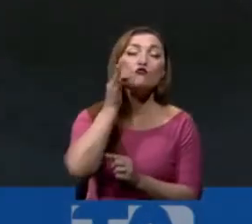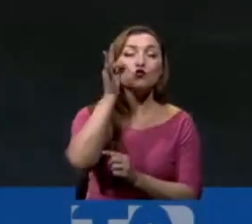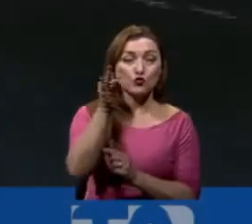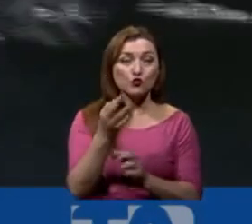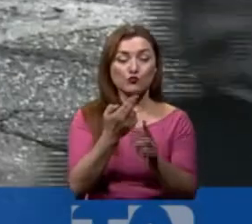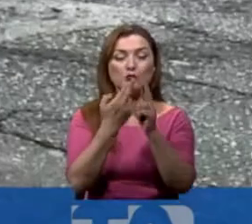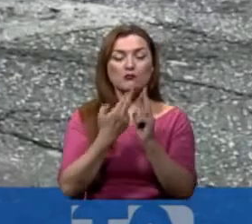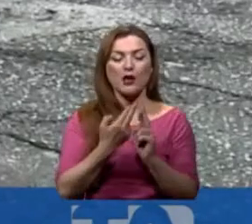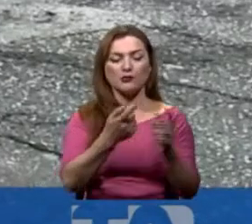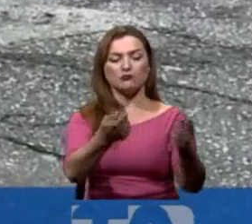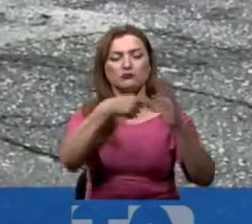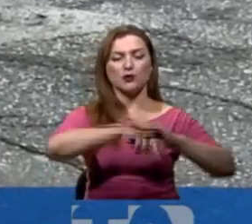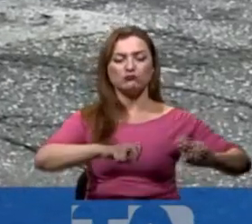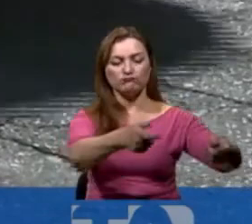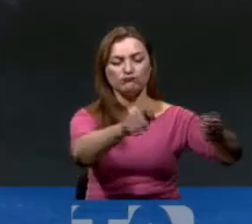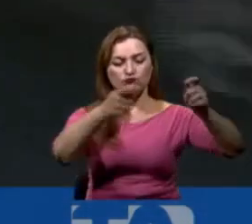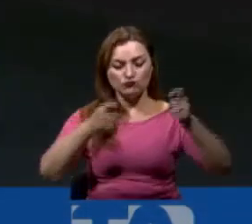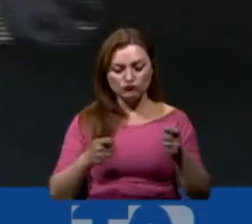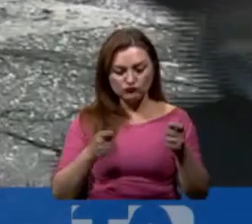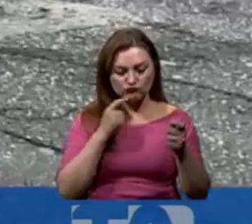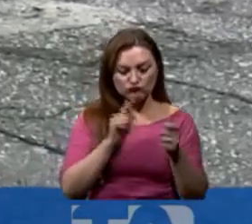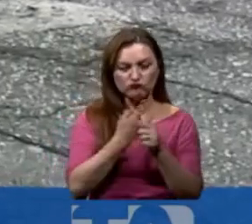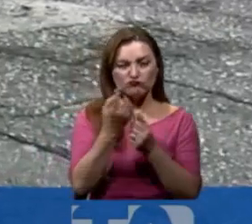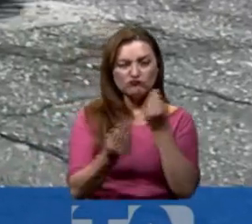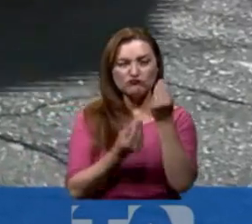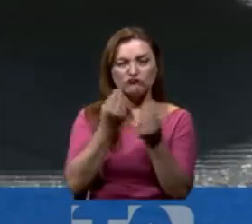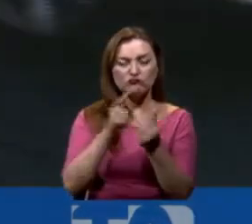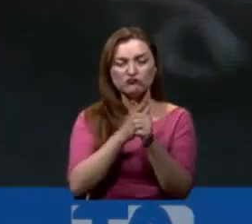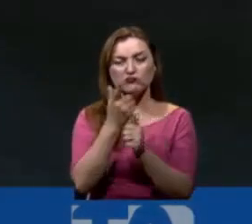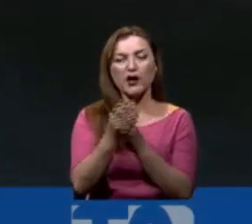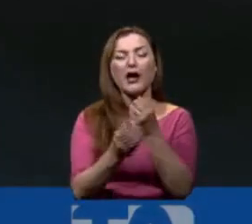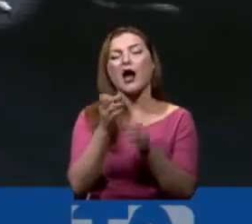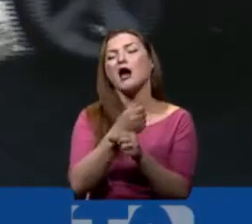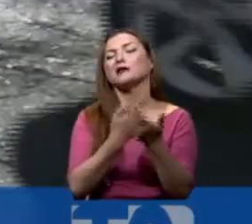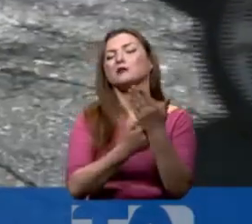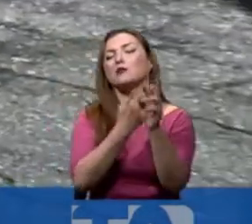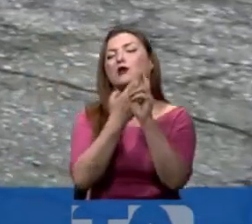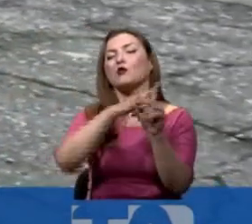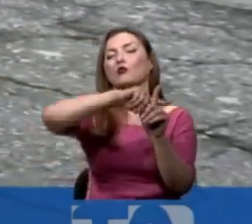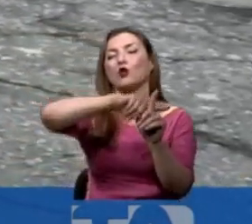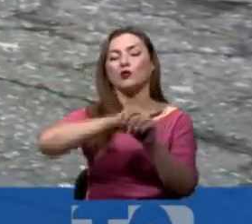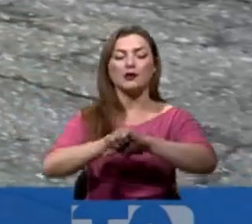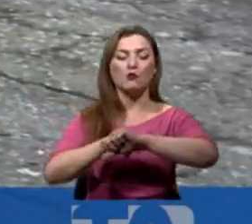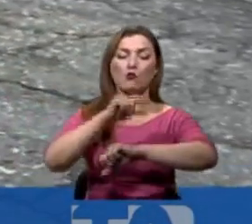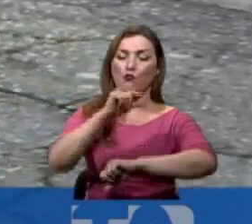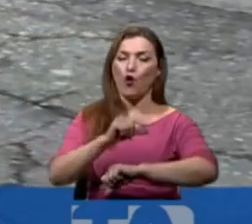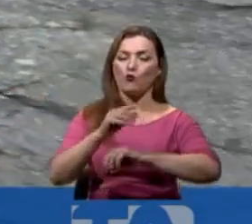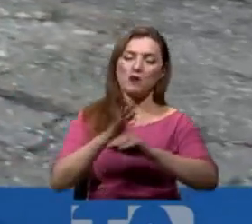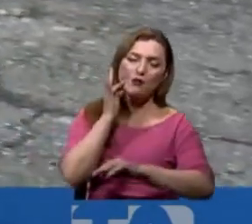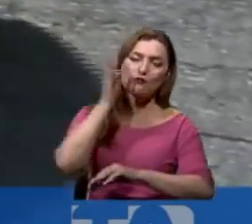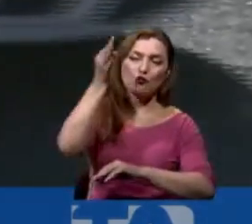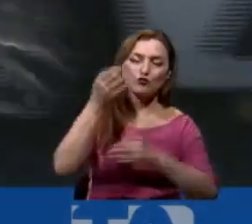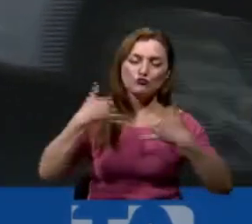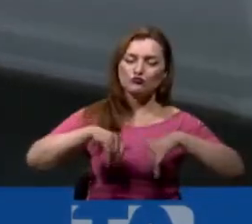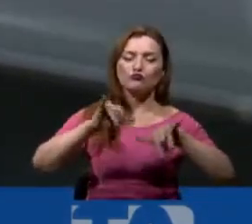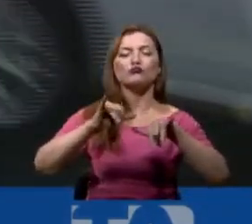estamos revisando. La idea sería con eso priorizar acciones, acciones que nos puedan dar resultados en el corto plazo y obviamente ya para